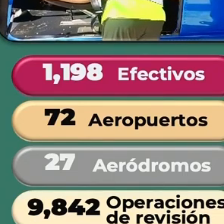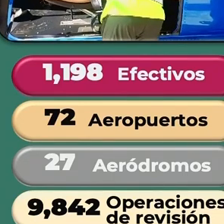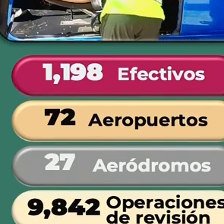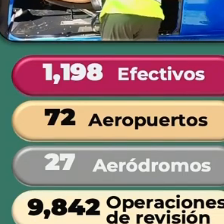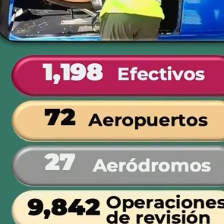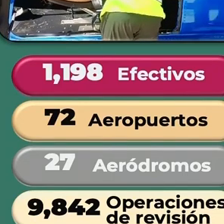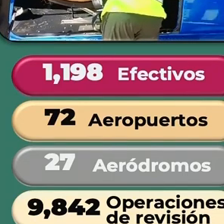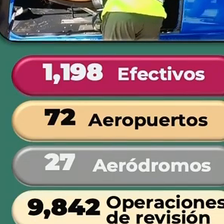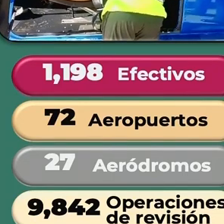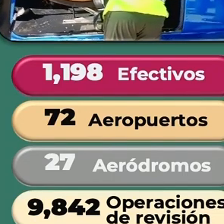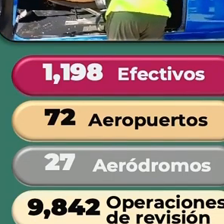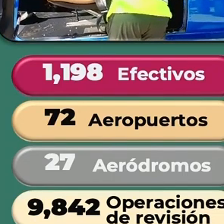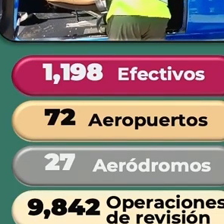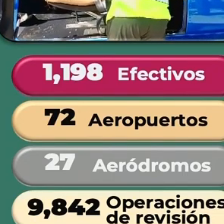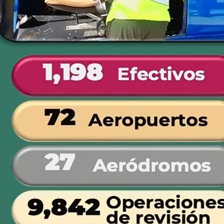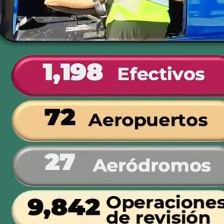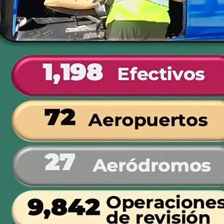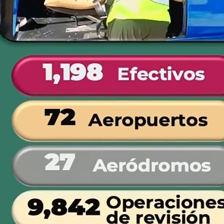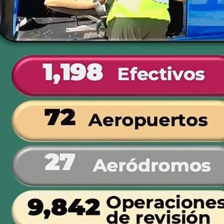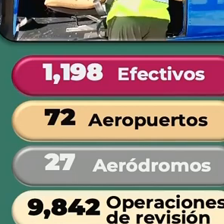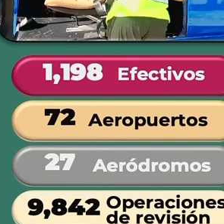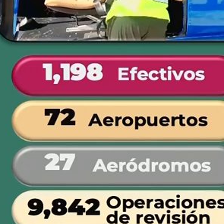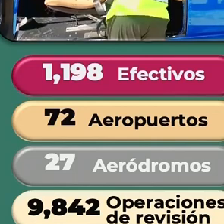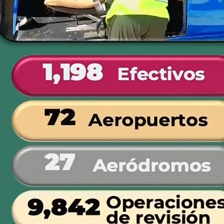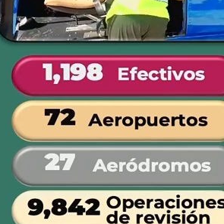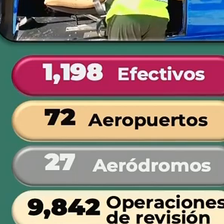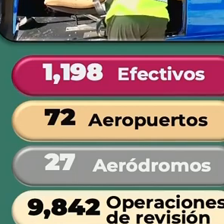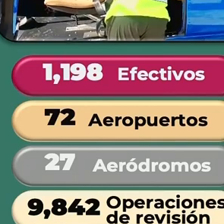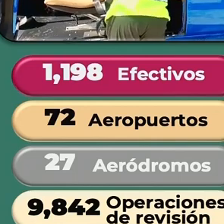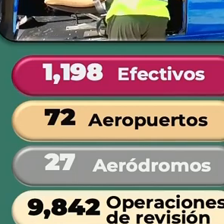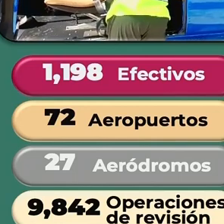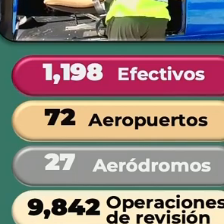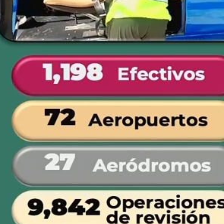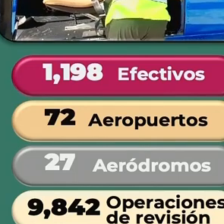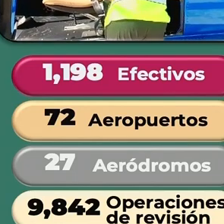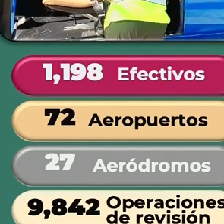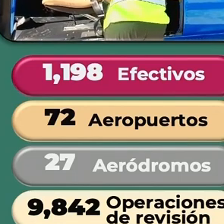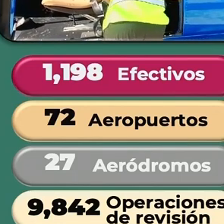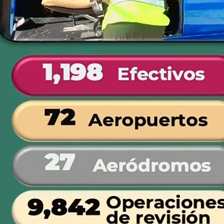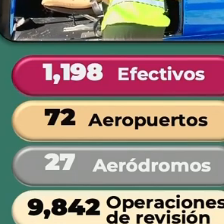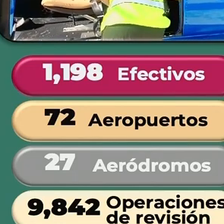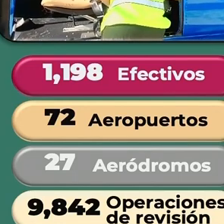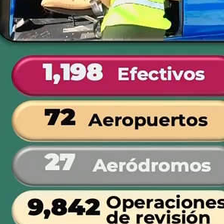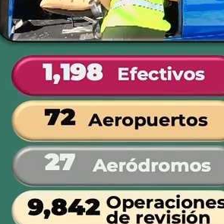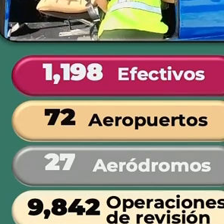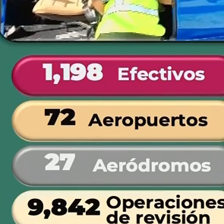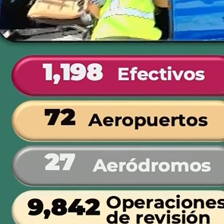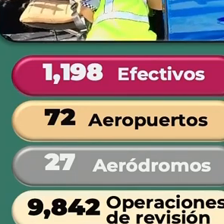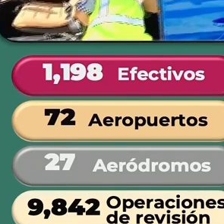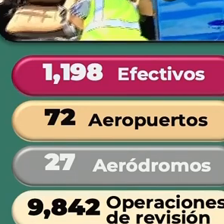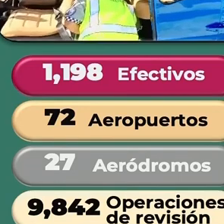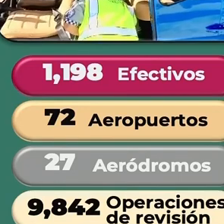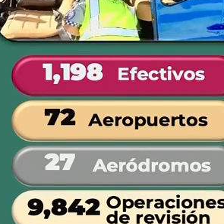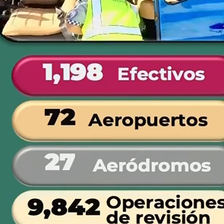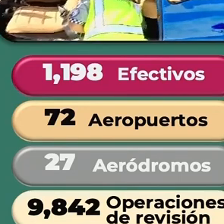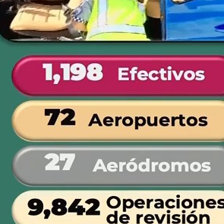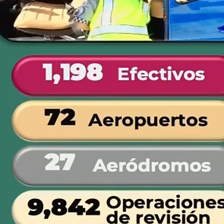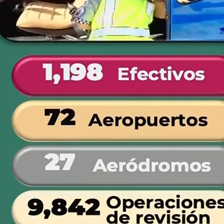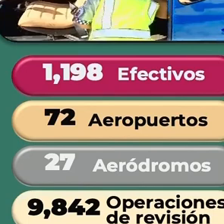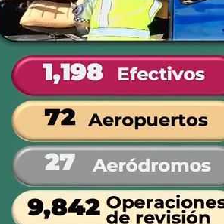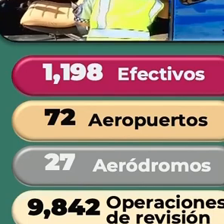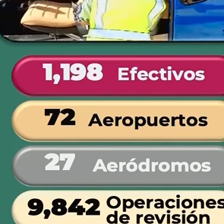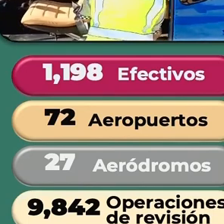9.763 operaciones llevadas a cabo en este periodo. En lo que se refiere a fronterizas, aduanas fronterizas e interiores,